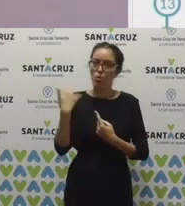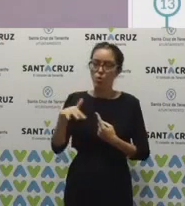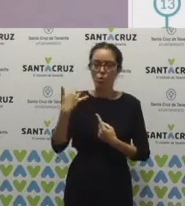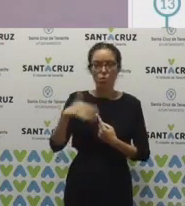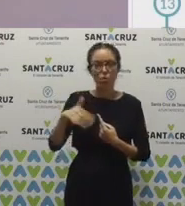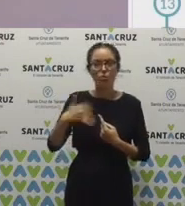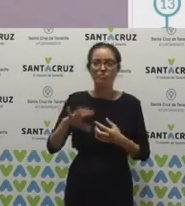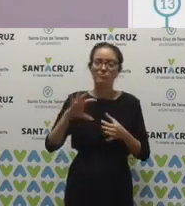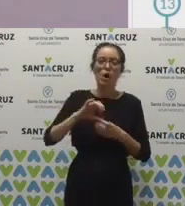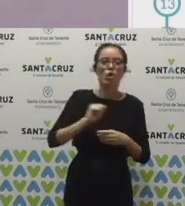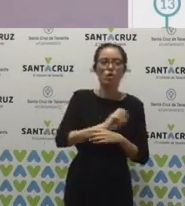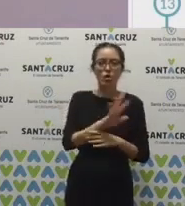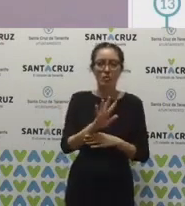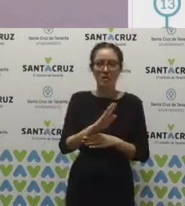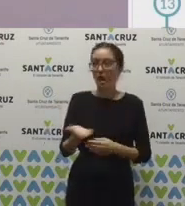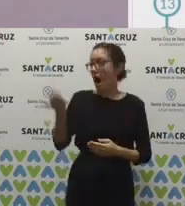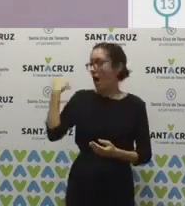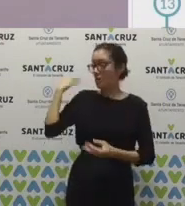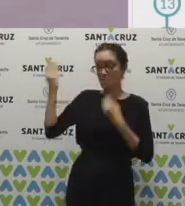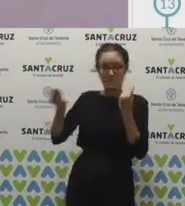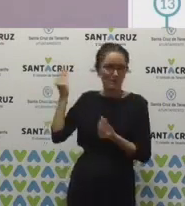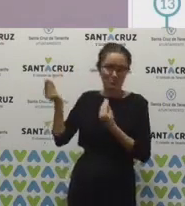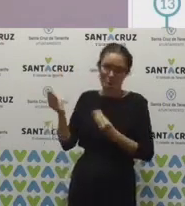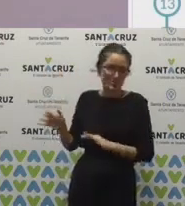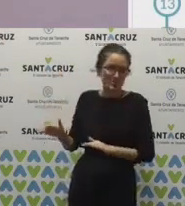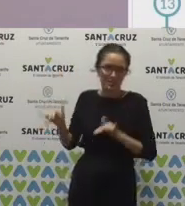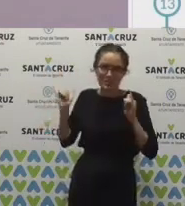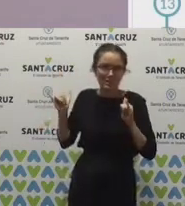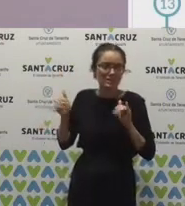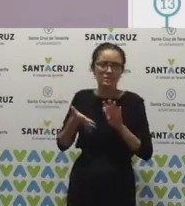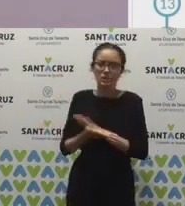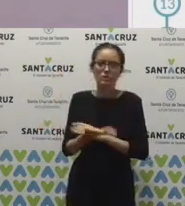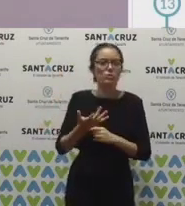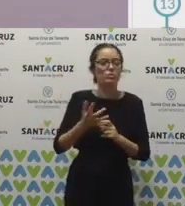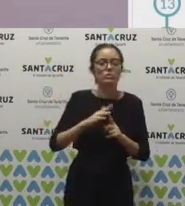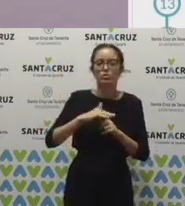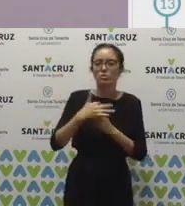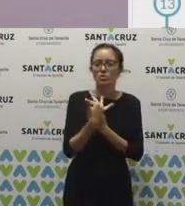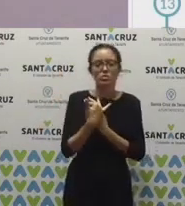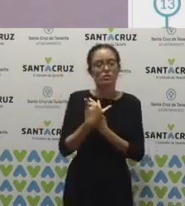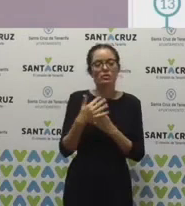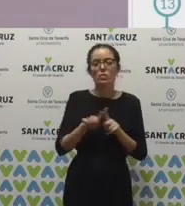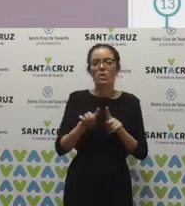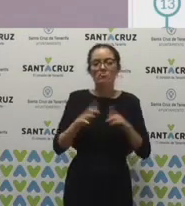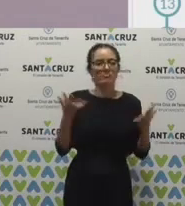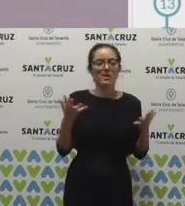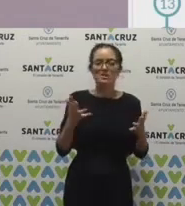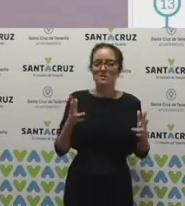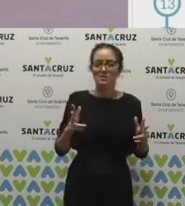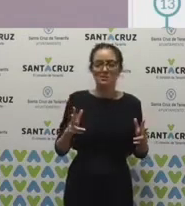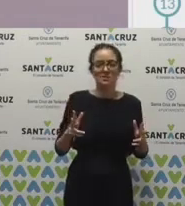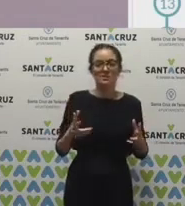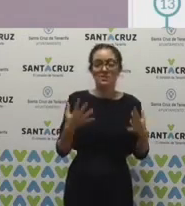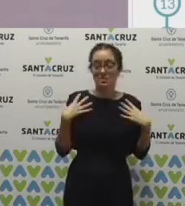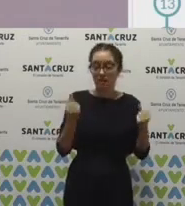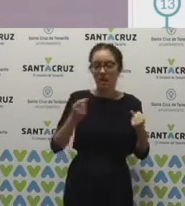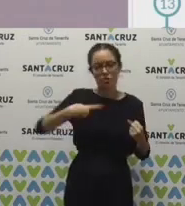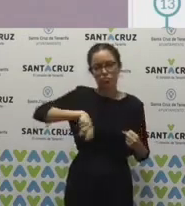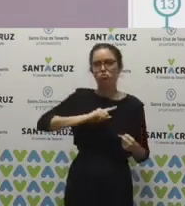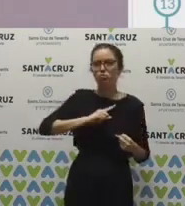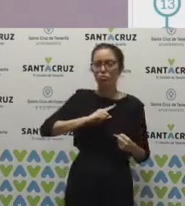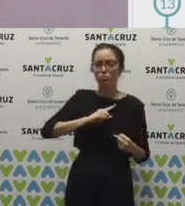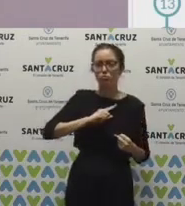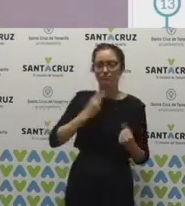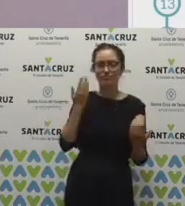ninguno hubiéramos imaginado y es una situación de emergencia sanitaria a la que nos hemos enfrentado y creo que esta emergencia sanitaria